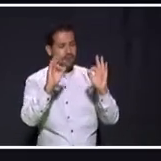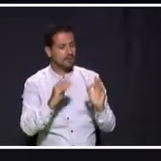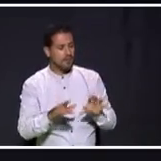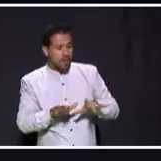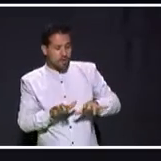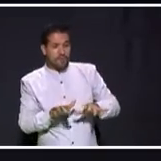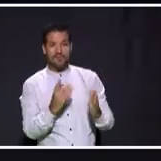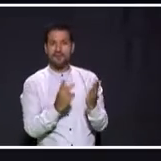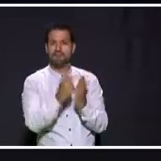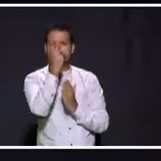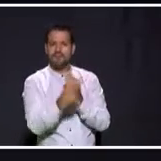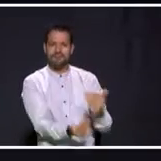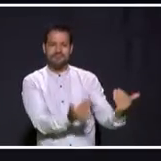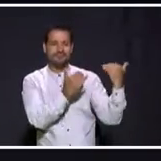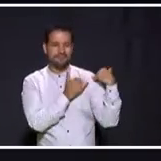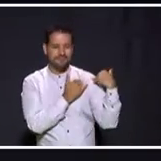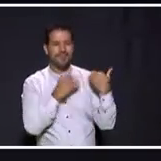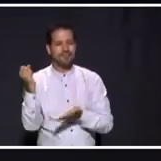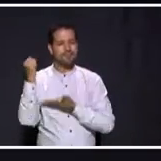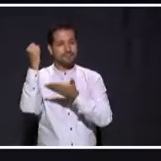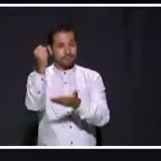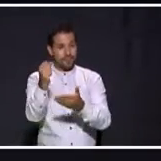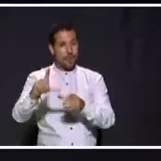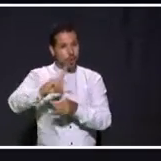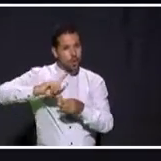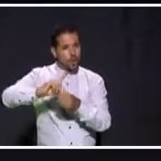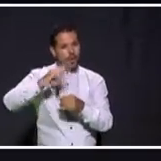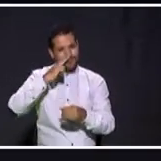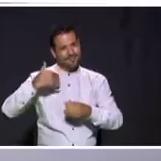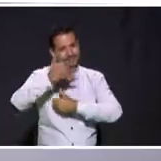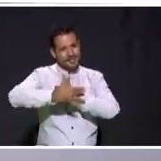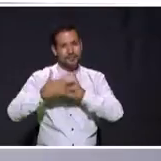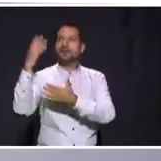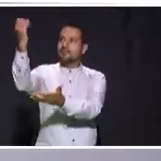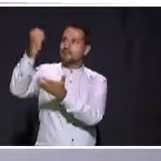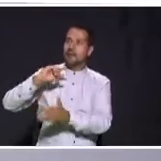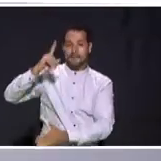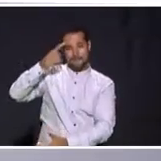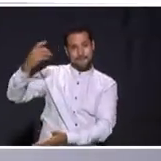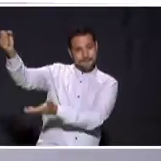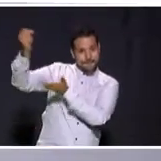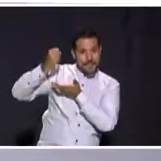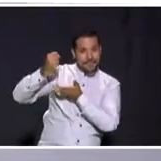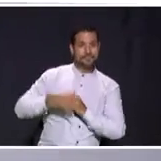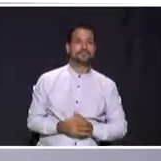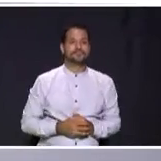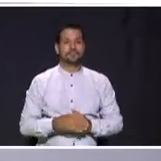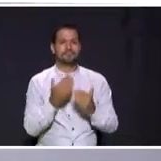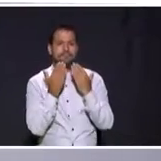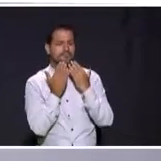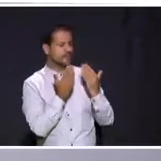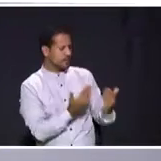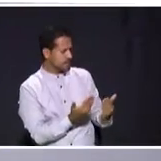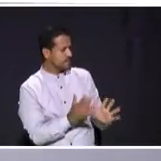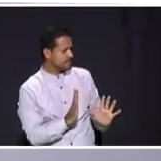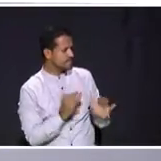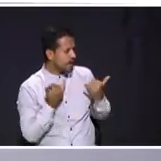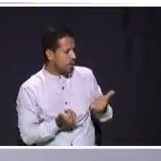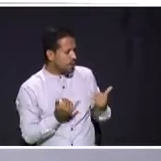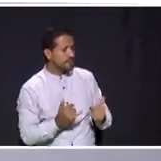para poder conseguir los recursos tanto a nivel local como a nivel nacional doctor iván mauricio en este momento muchos de los municipios de antioquia